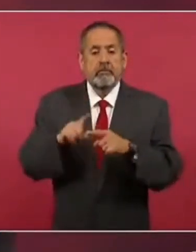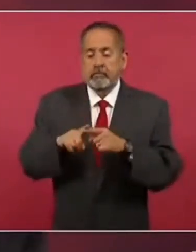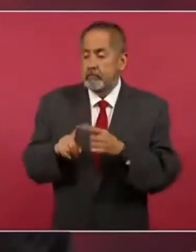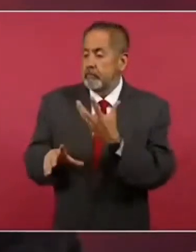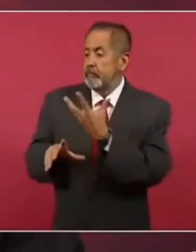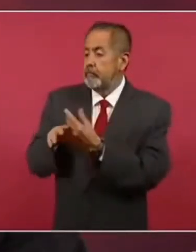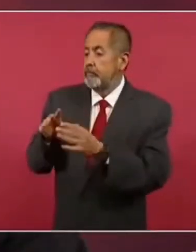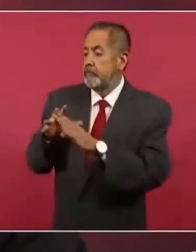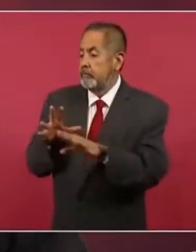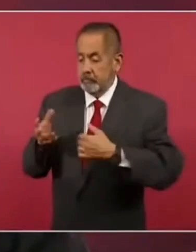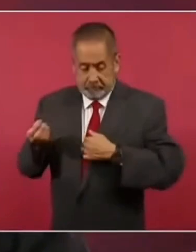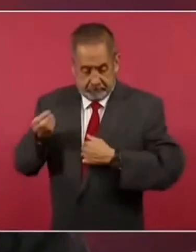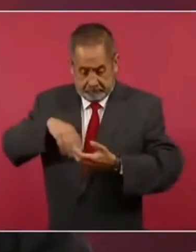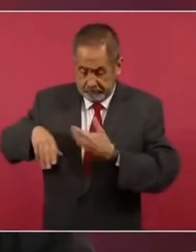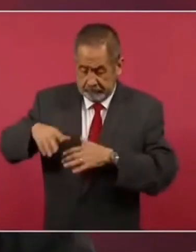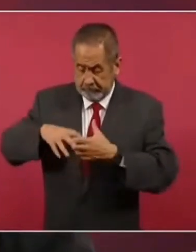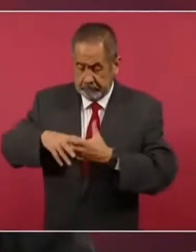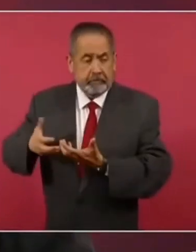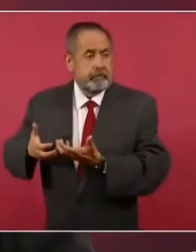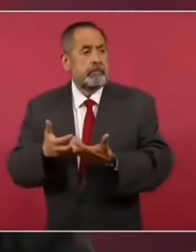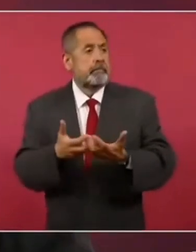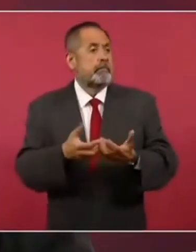migrantes.